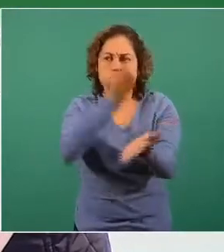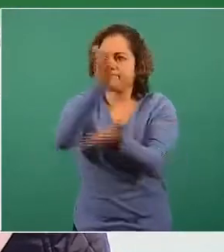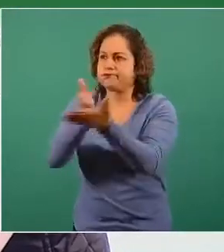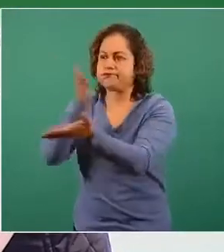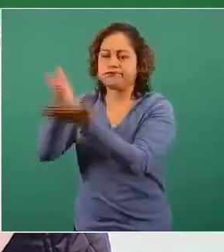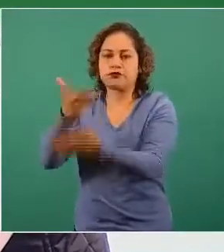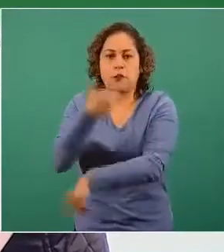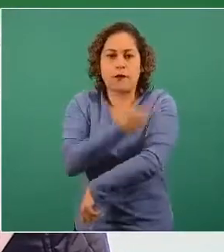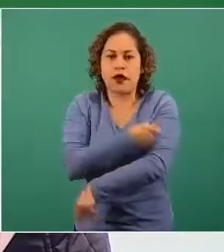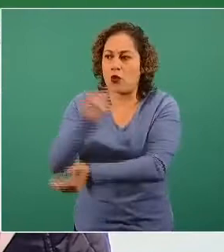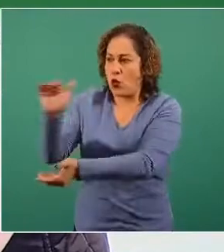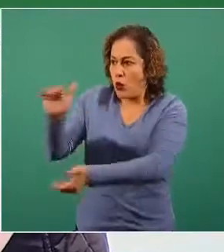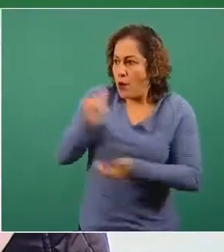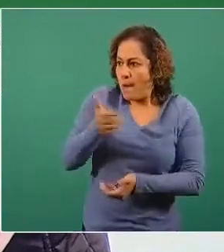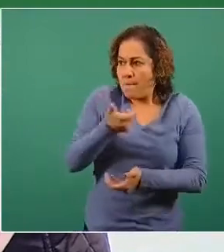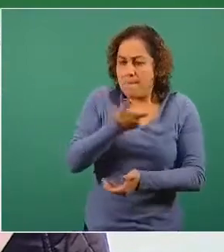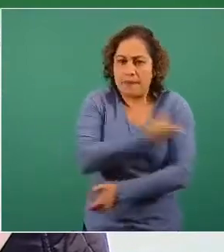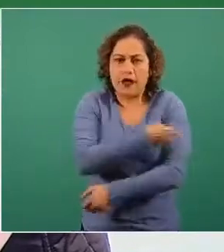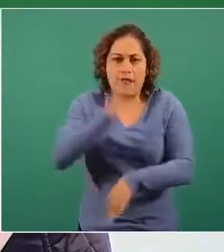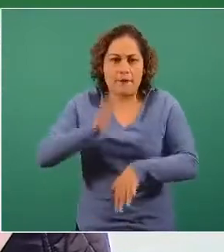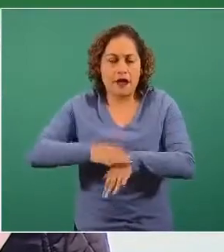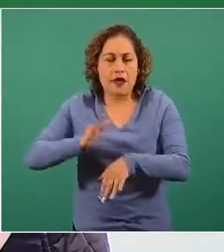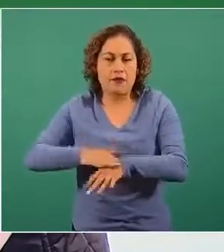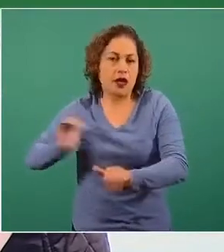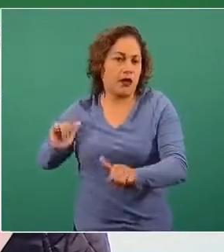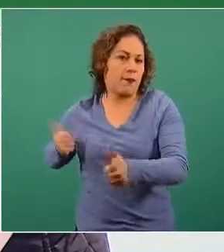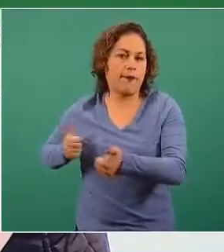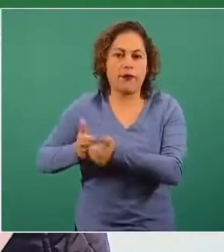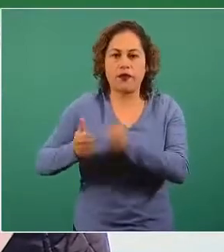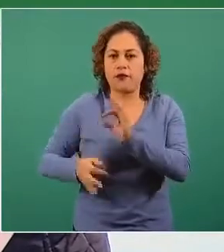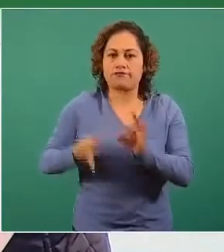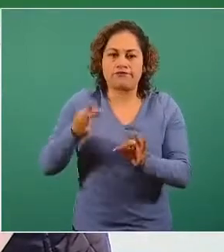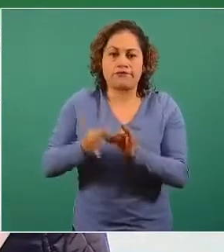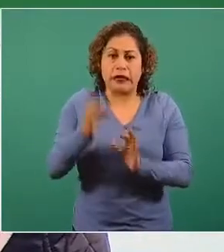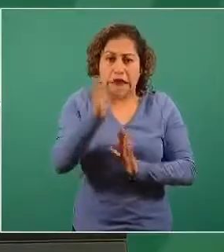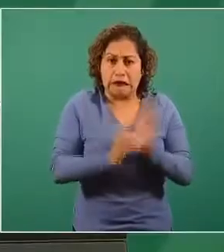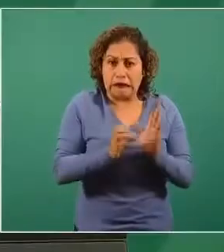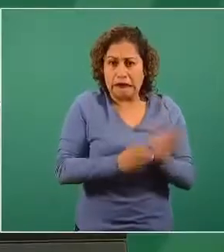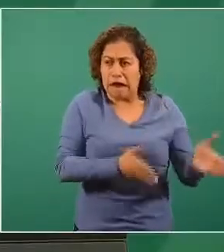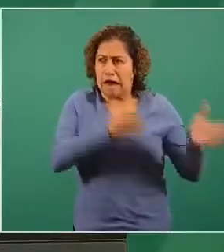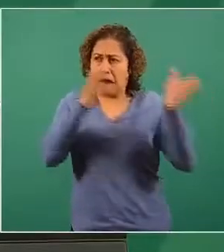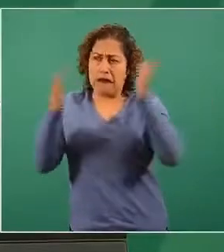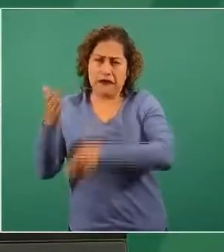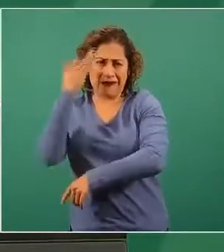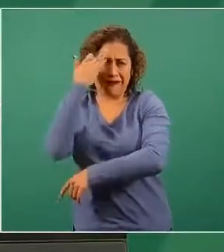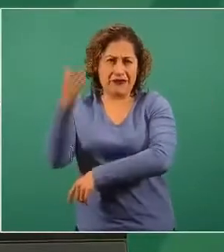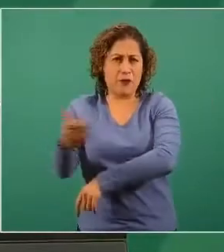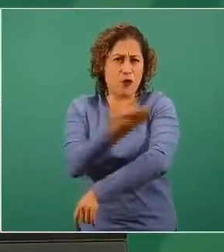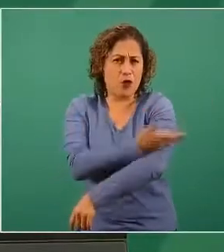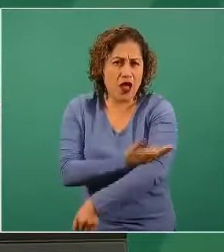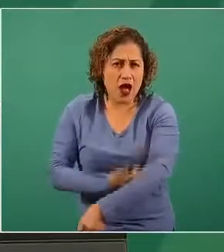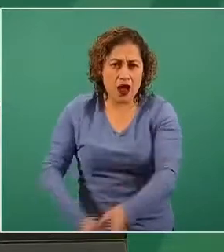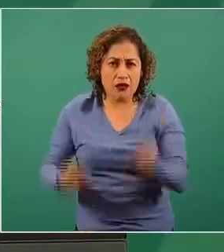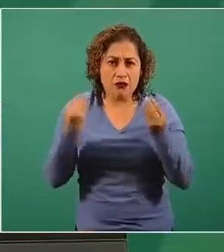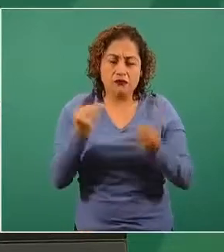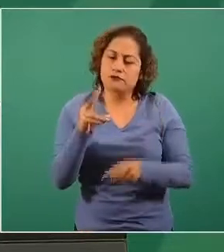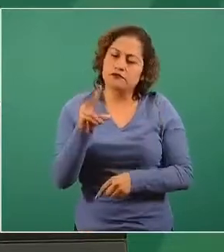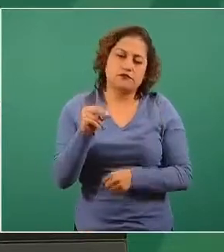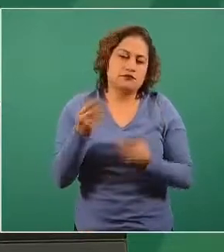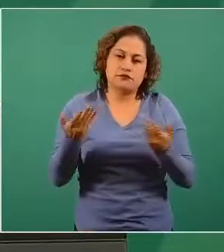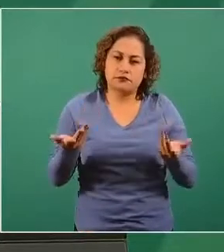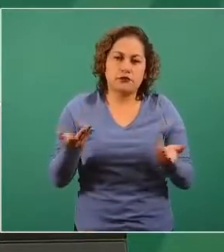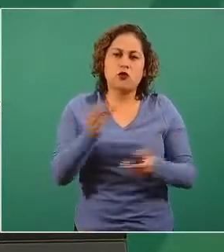no se verá impactado tan negativamente, y probablemente inclusive pudiéramos